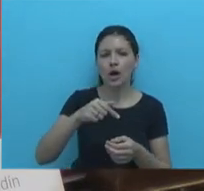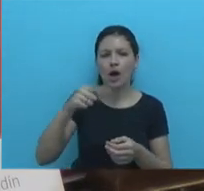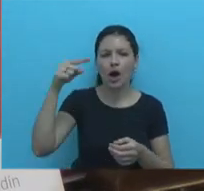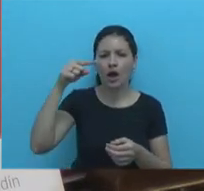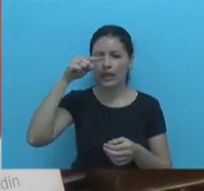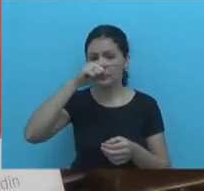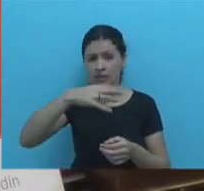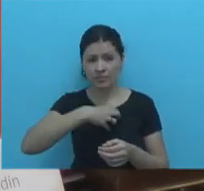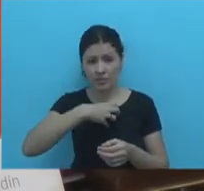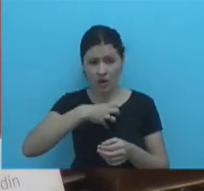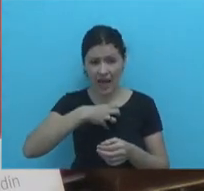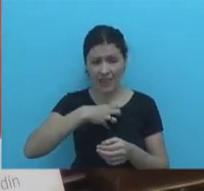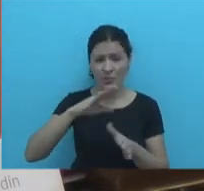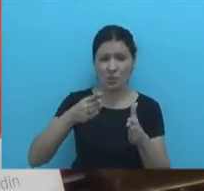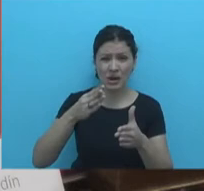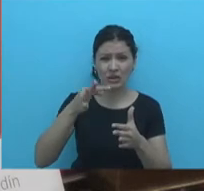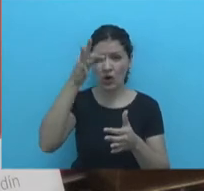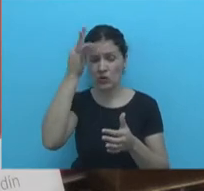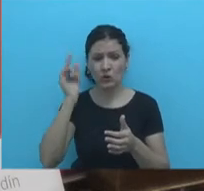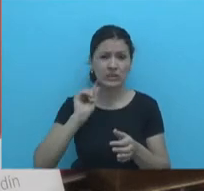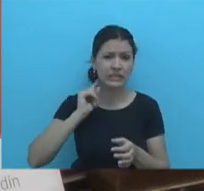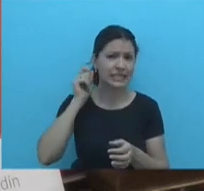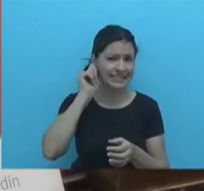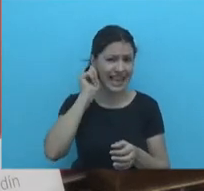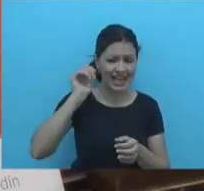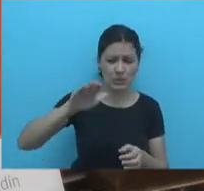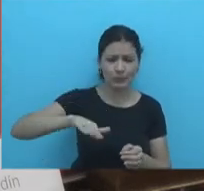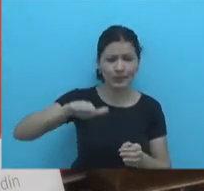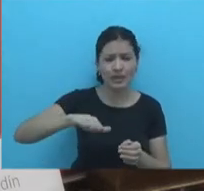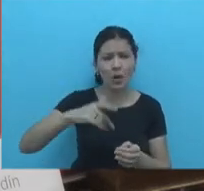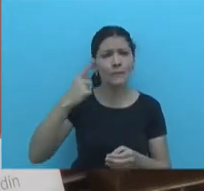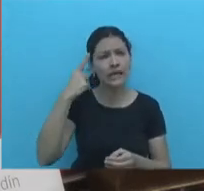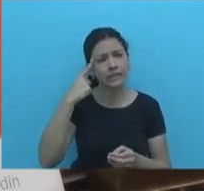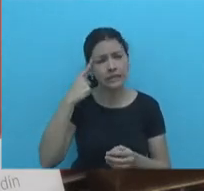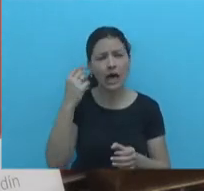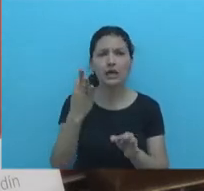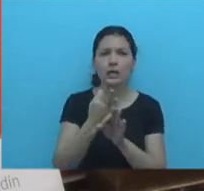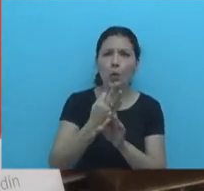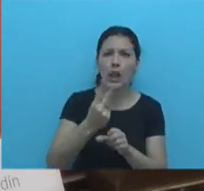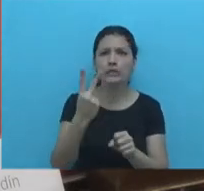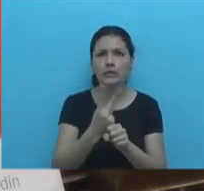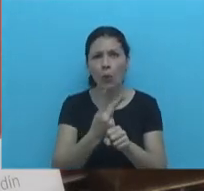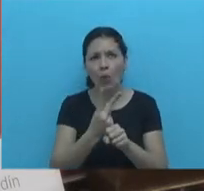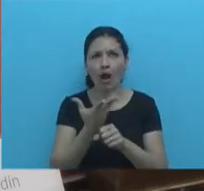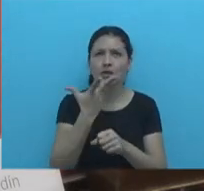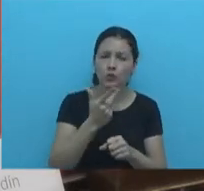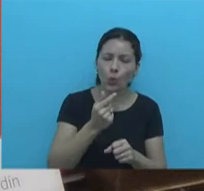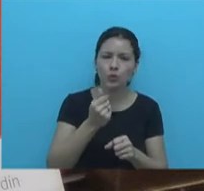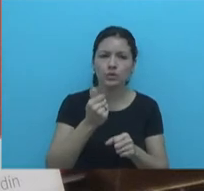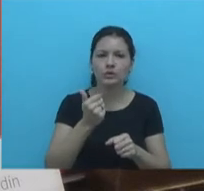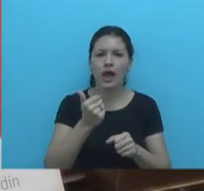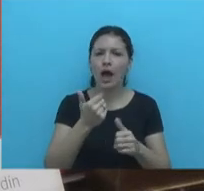Y entonces, o sea, desde muy chico tener una modalidad tal vez sea la errónea.